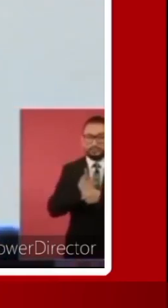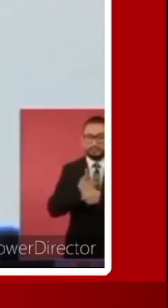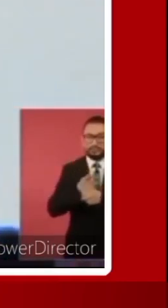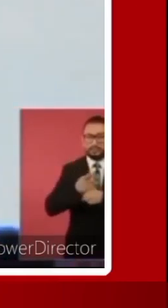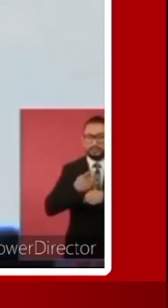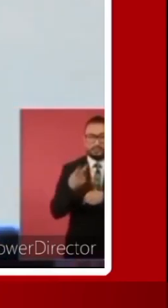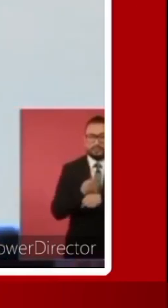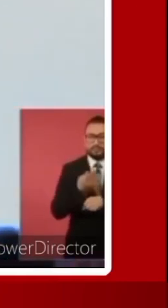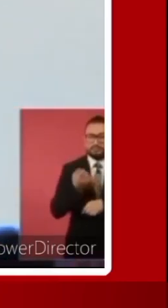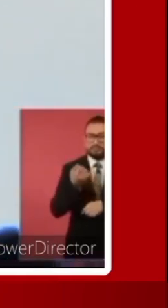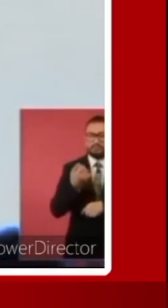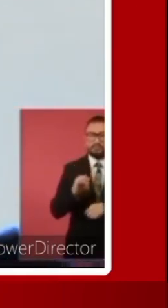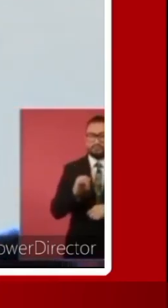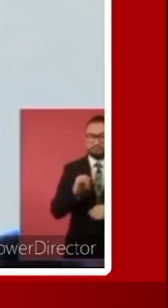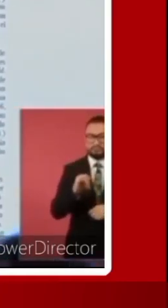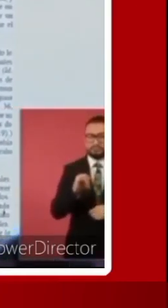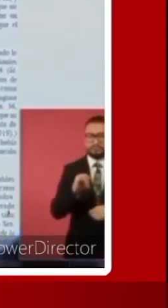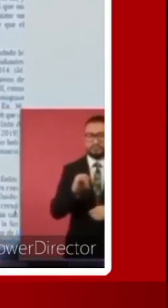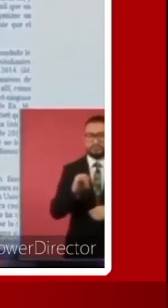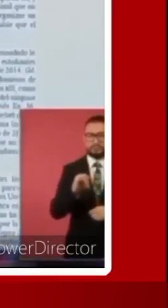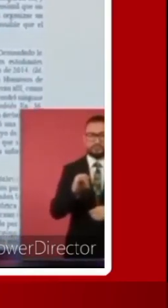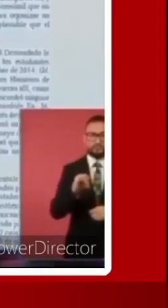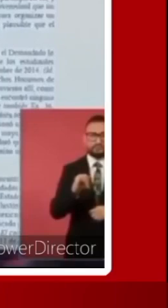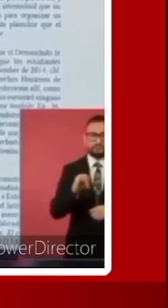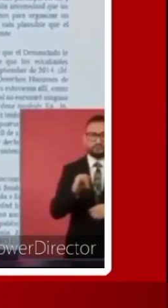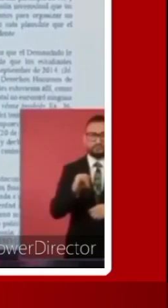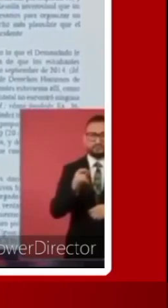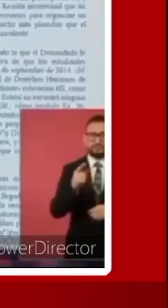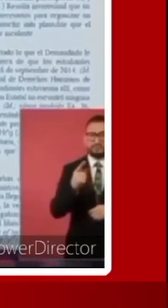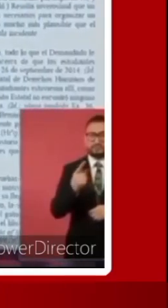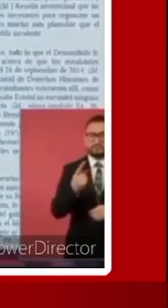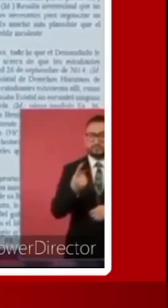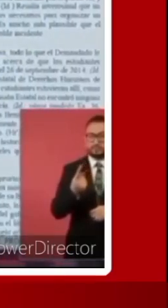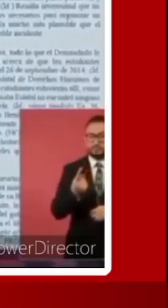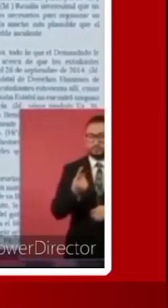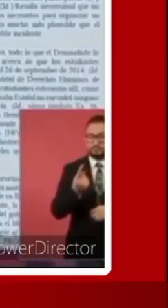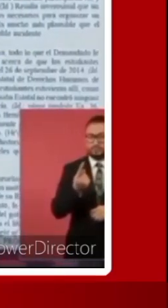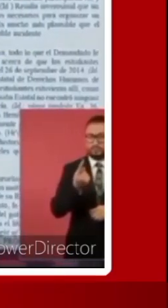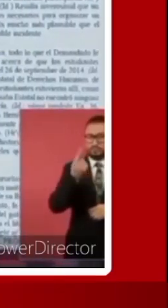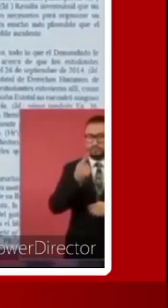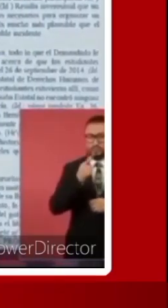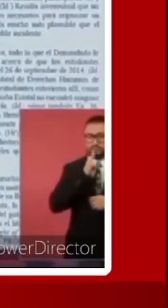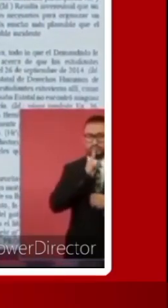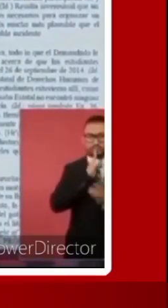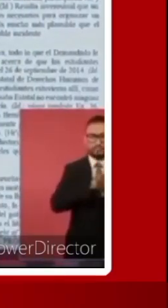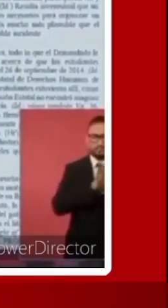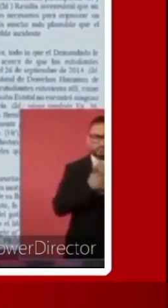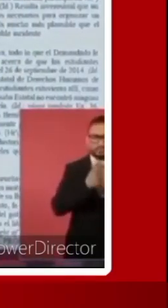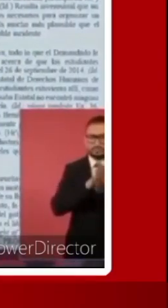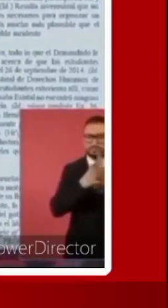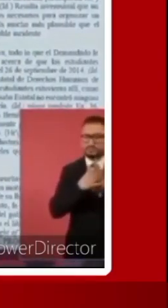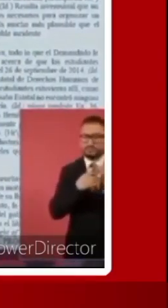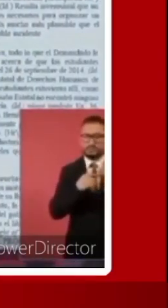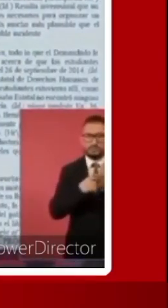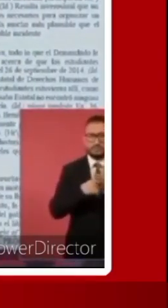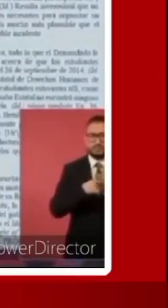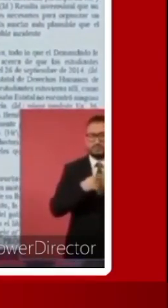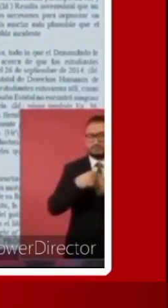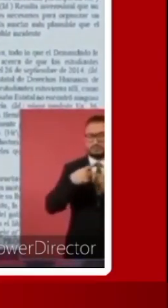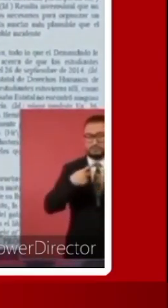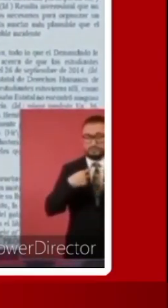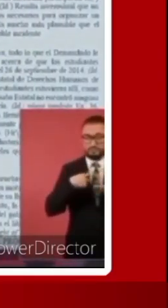menos de dónde está la mitad de esos jóvenes desaparecidos de Ayotzinapa. Y aquí viene lo enredado de todo este caso y lo